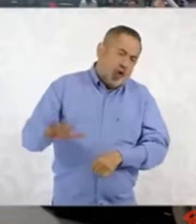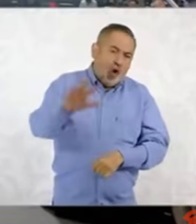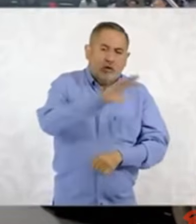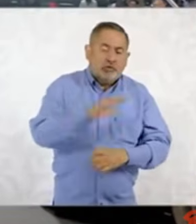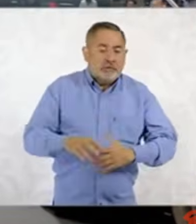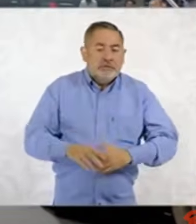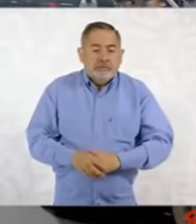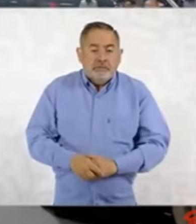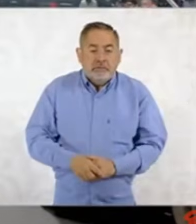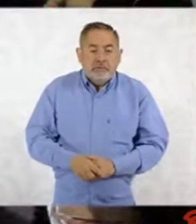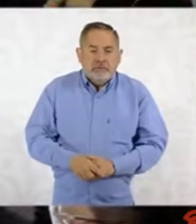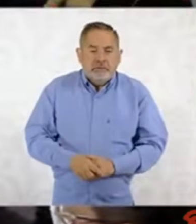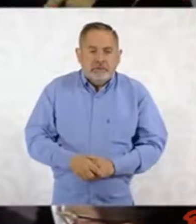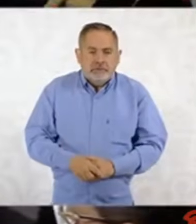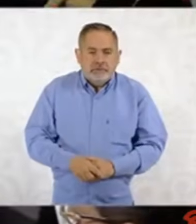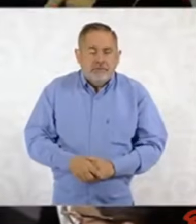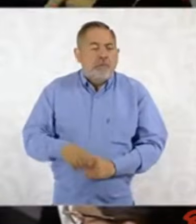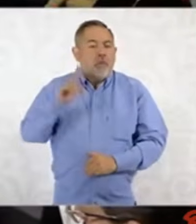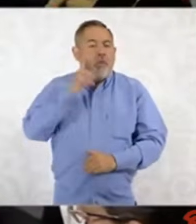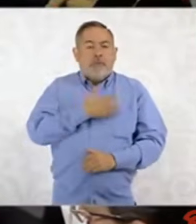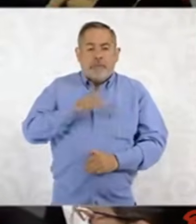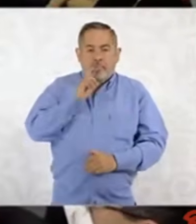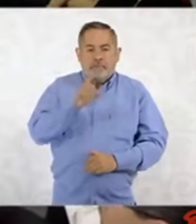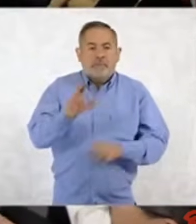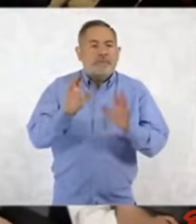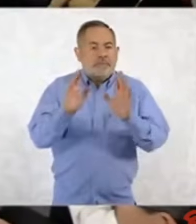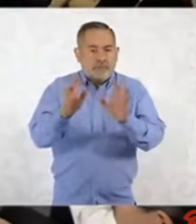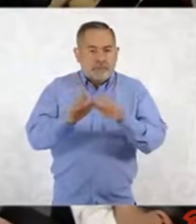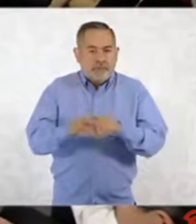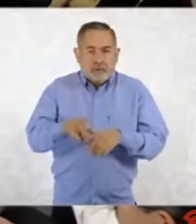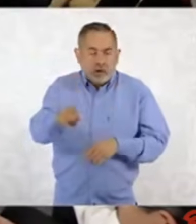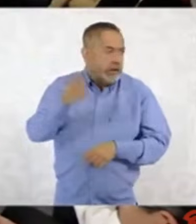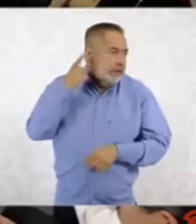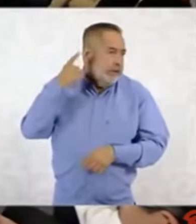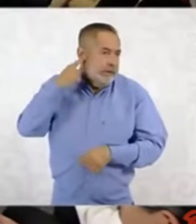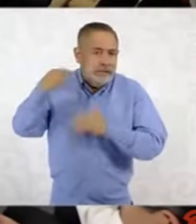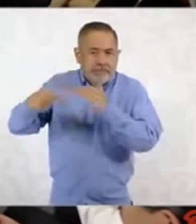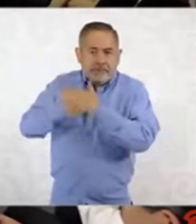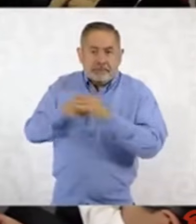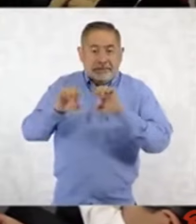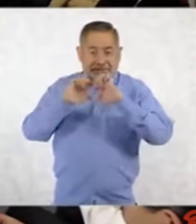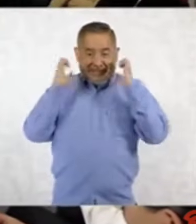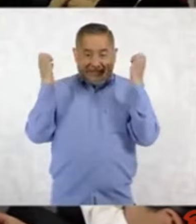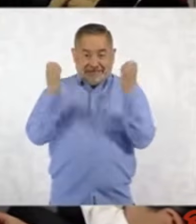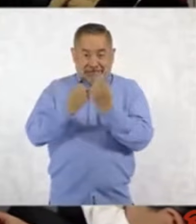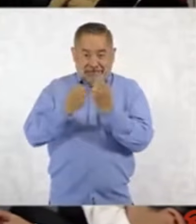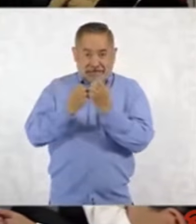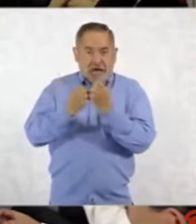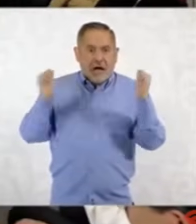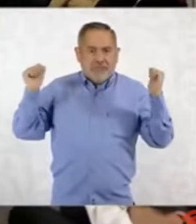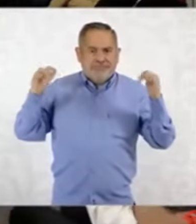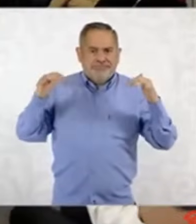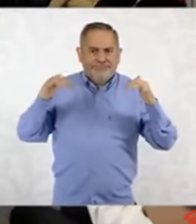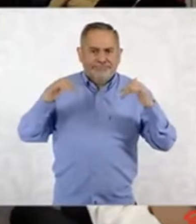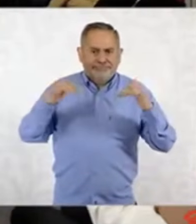Bueno, vamos a las preguntas. Ya se está llenando el estadio, ya me informan. Vamos, a ver, aquí.